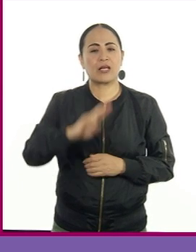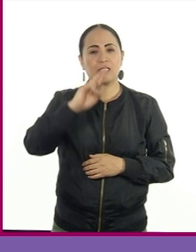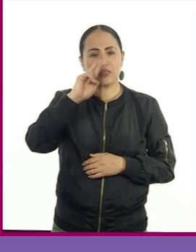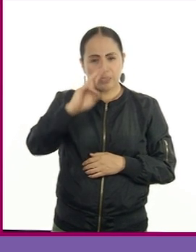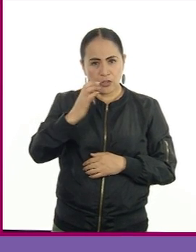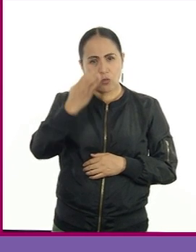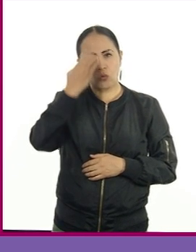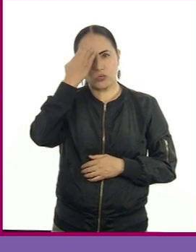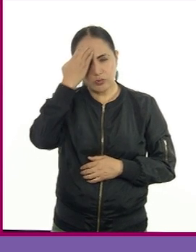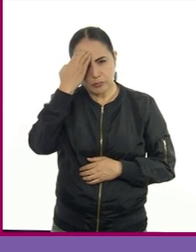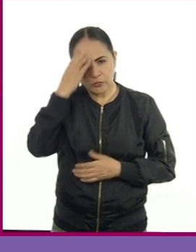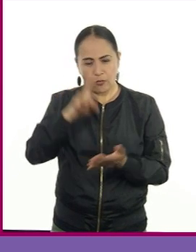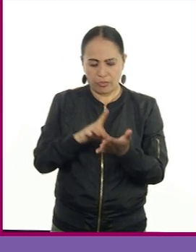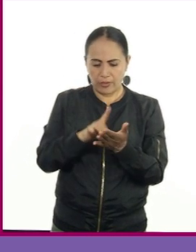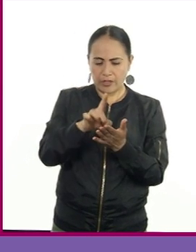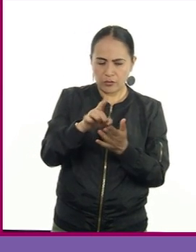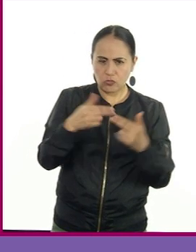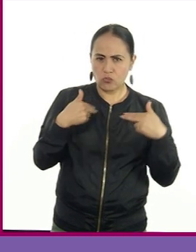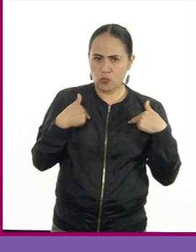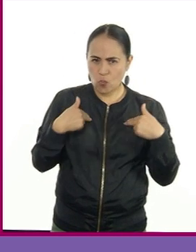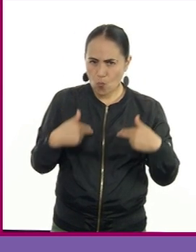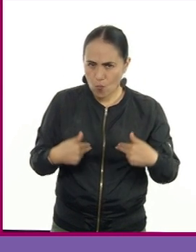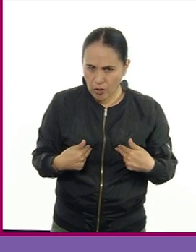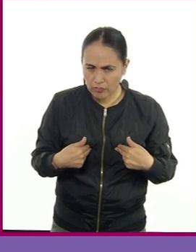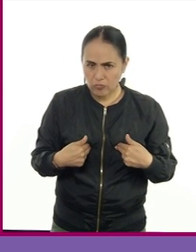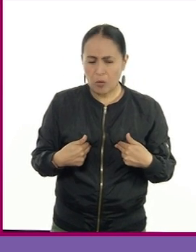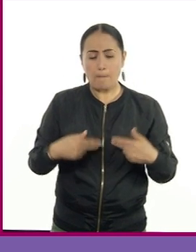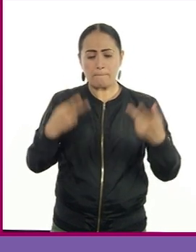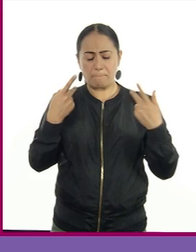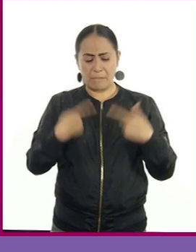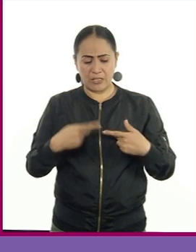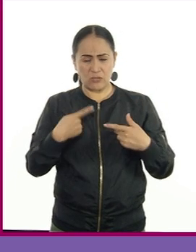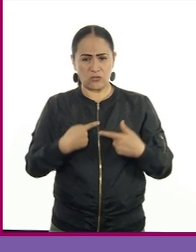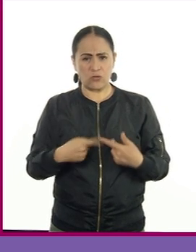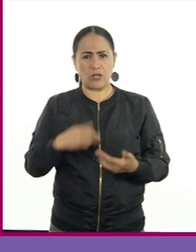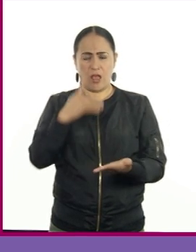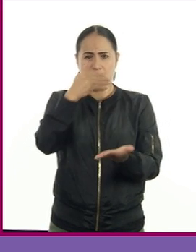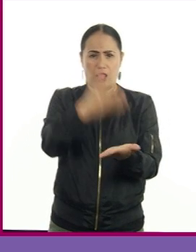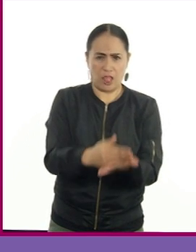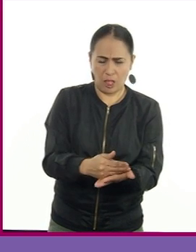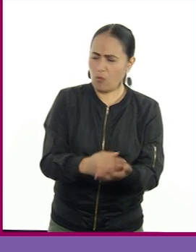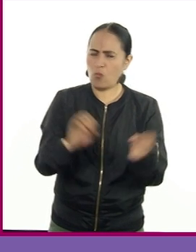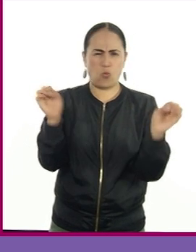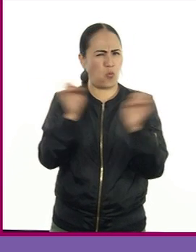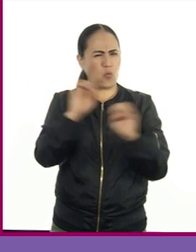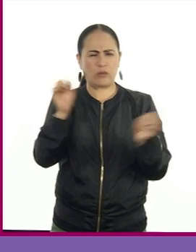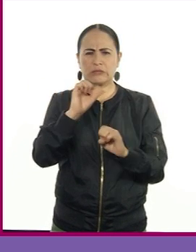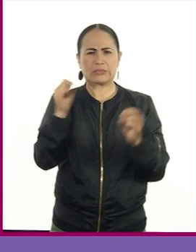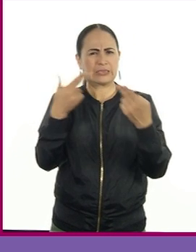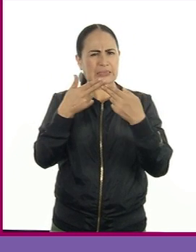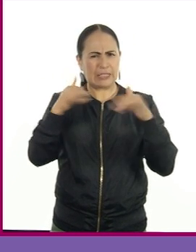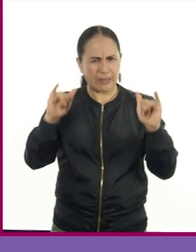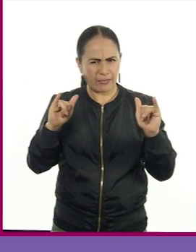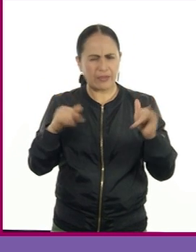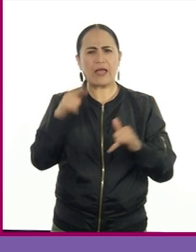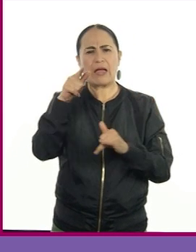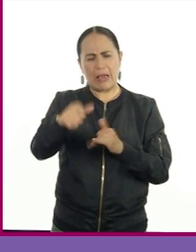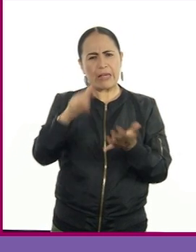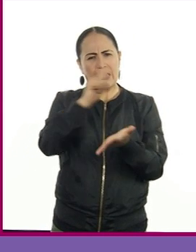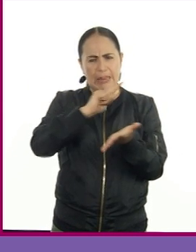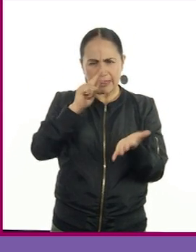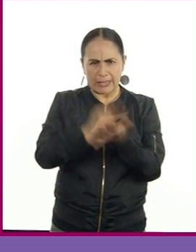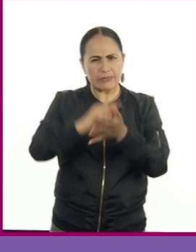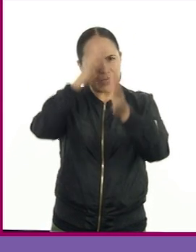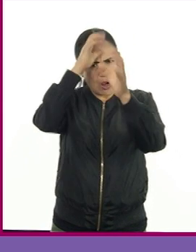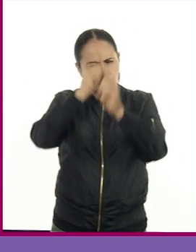reconocimiento de los derechos humanos que nadie puede negar y están asentados en leyes y tratados internacionales, por lo